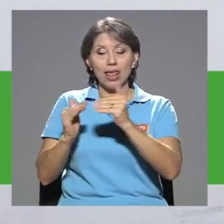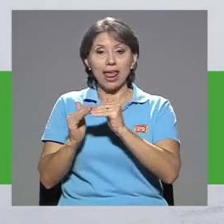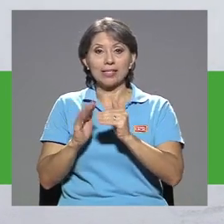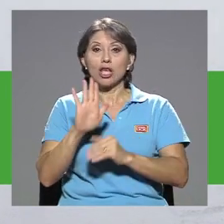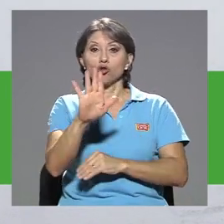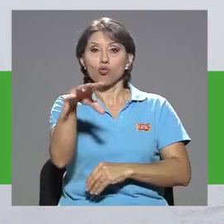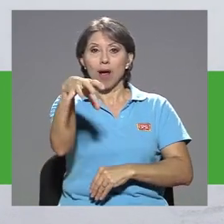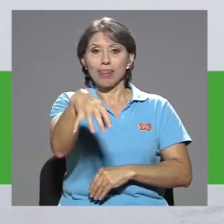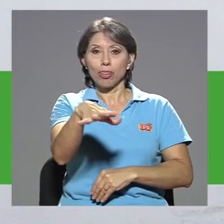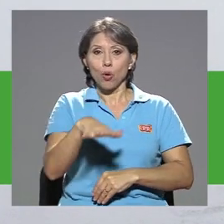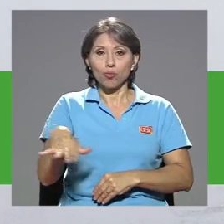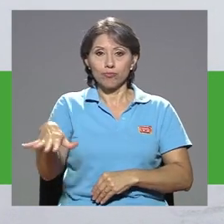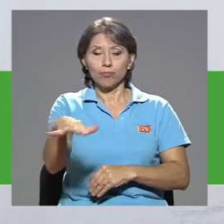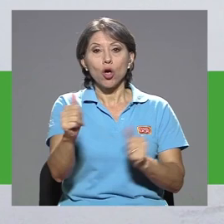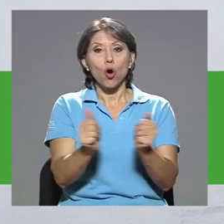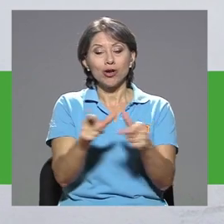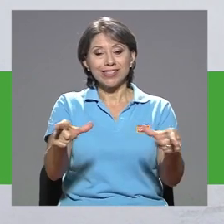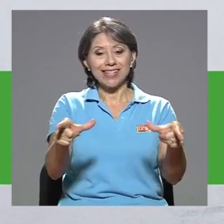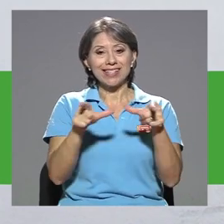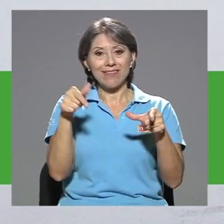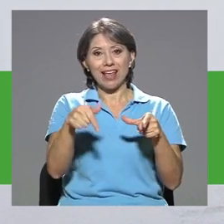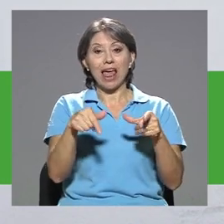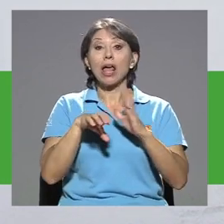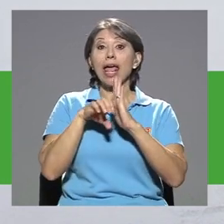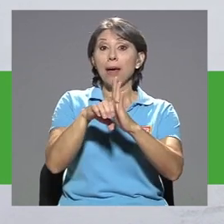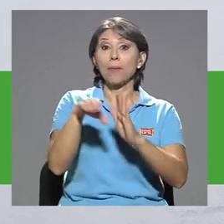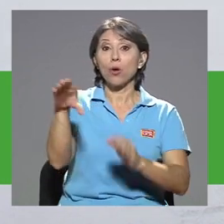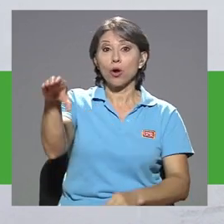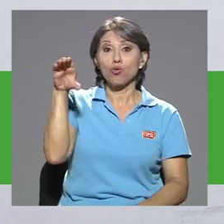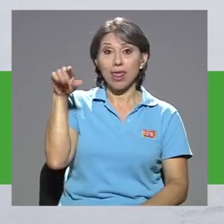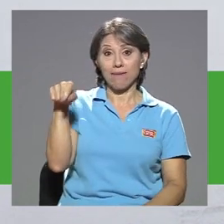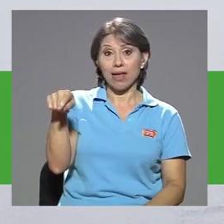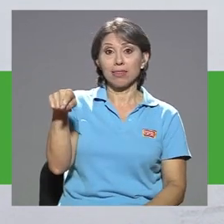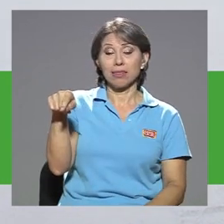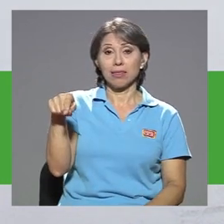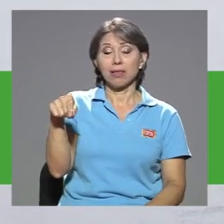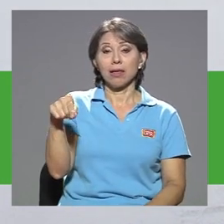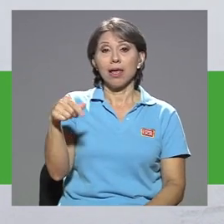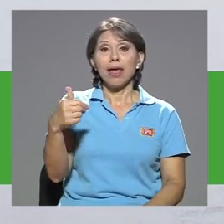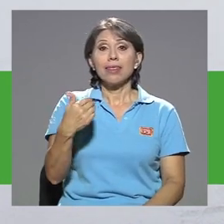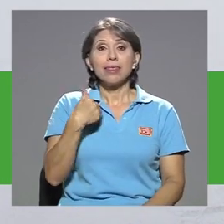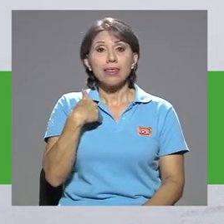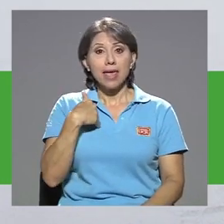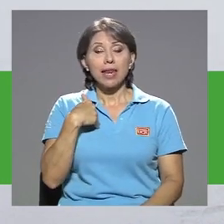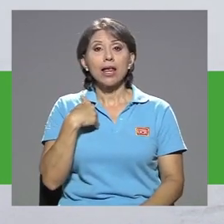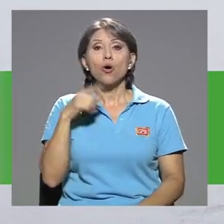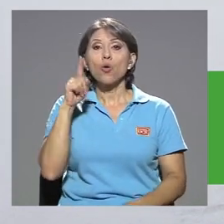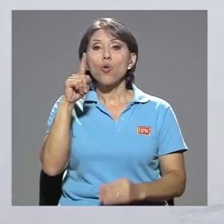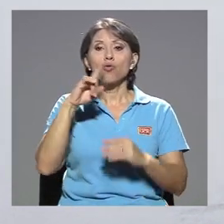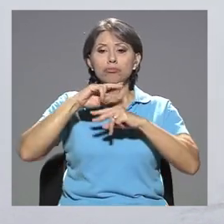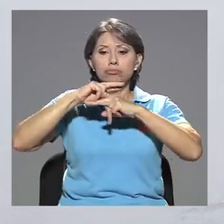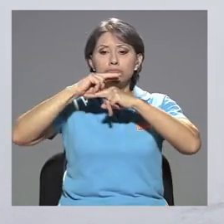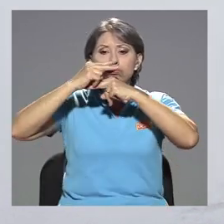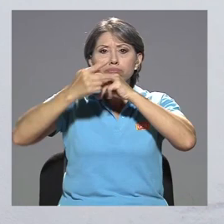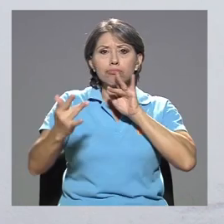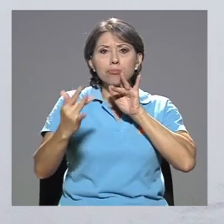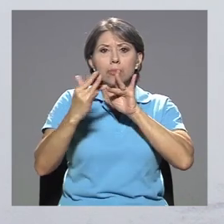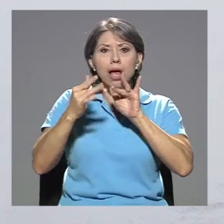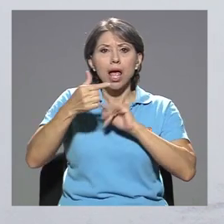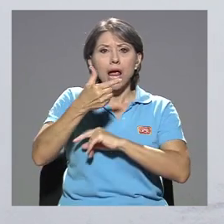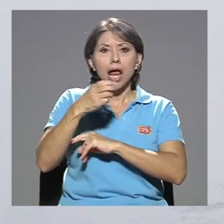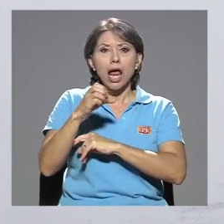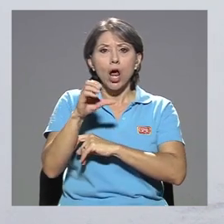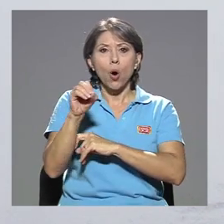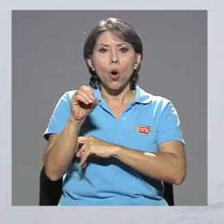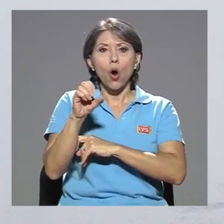comunidades y su cantón tiene este certificado por ejemplo en curridabat tienen un geolocalizador esto quiere decir